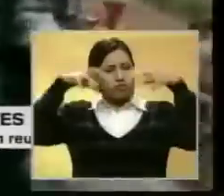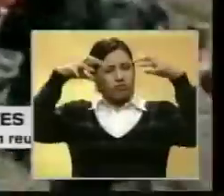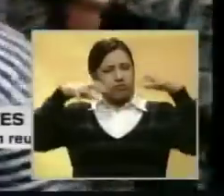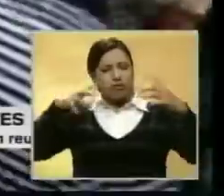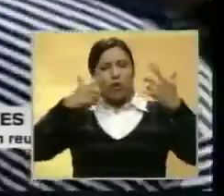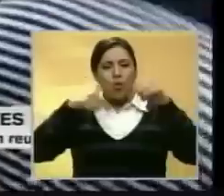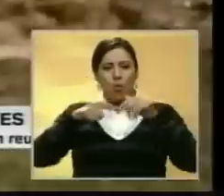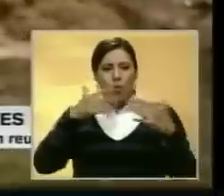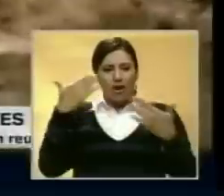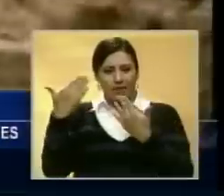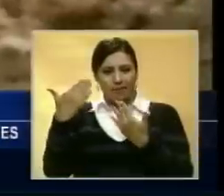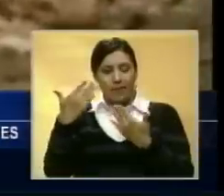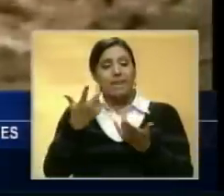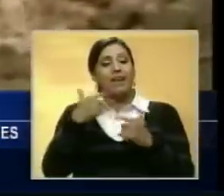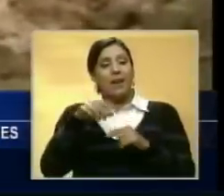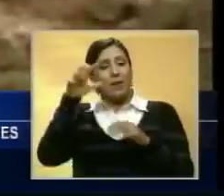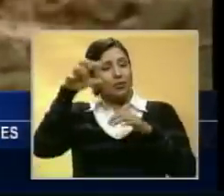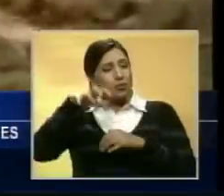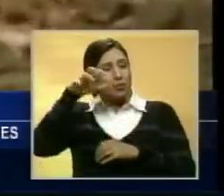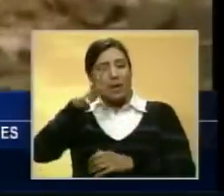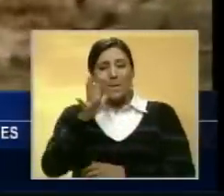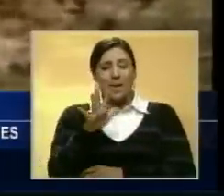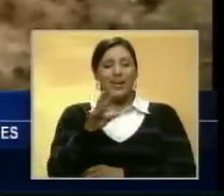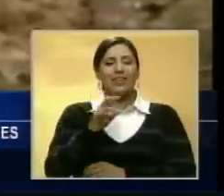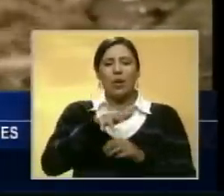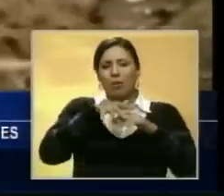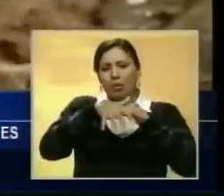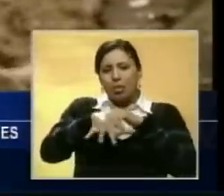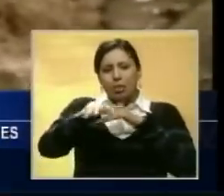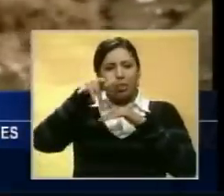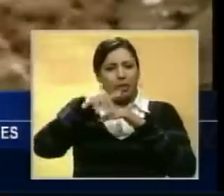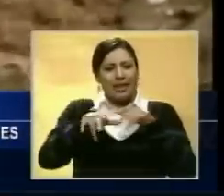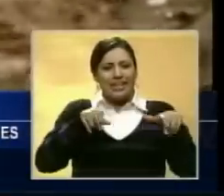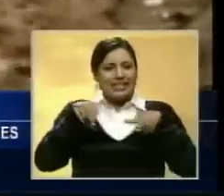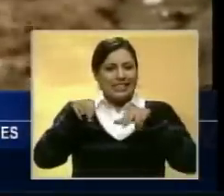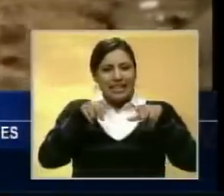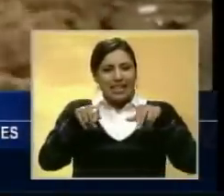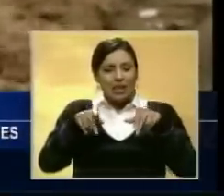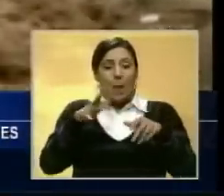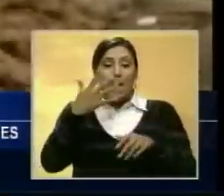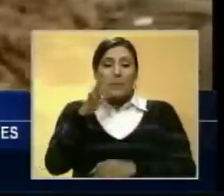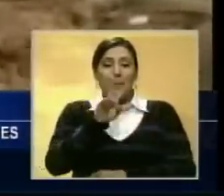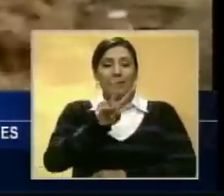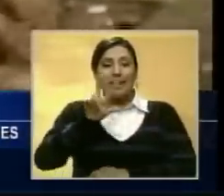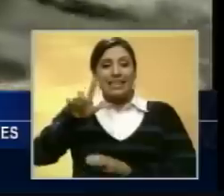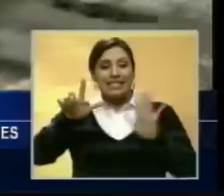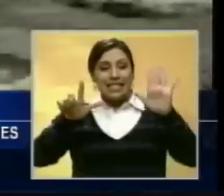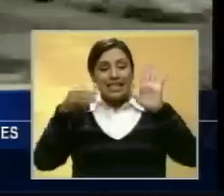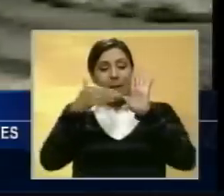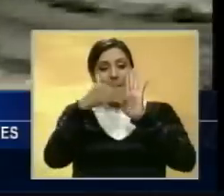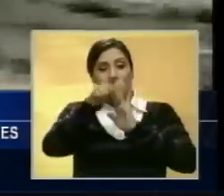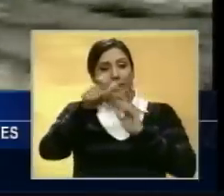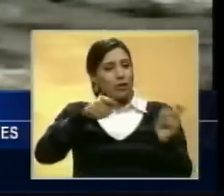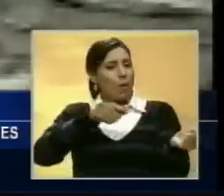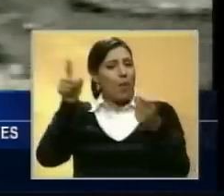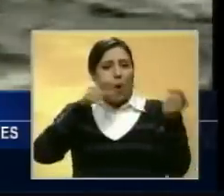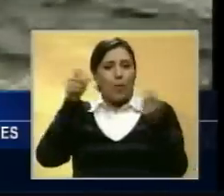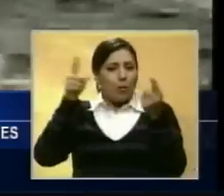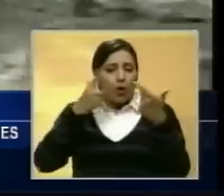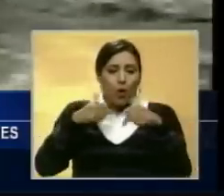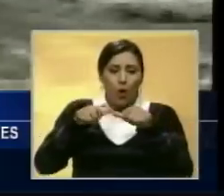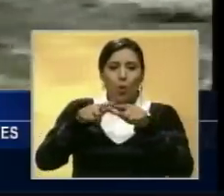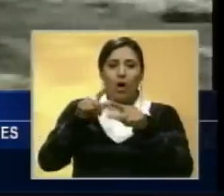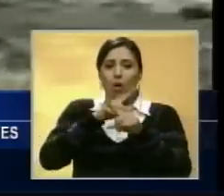la provincia de Wuhan. Las lluvias han provocado el desbordamiento de ríos, por lo que alrededor de 27.000 residentes fueron trasladados a